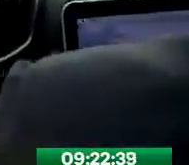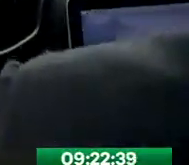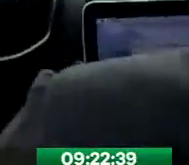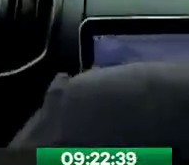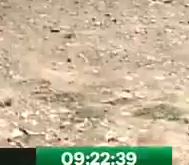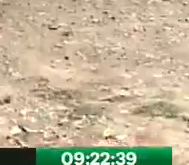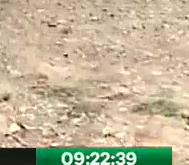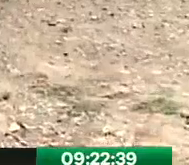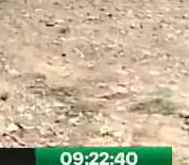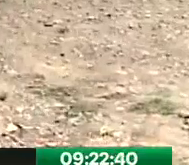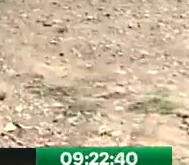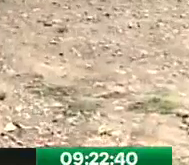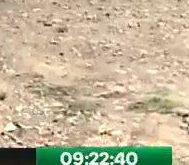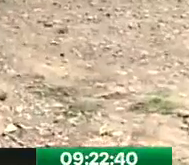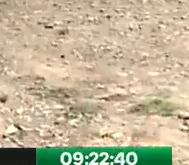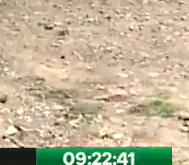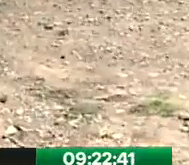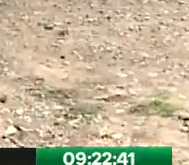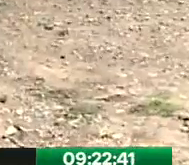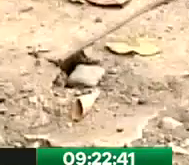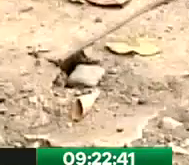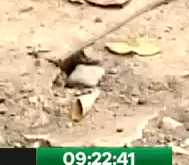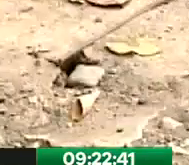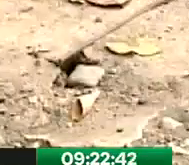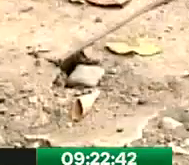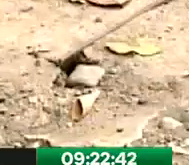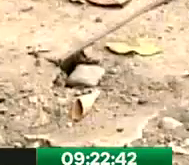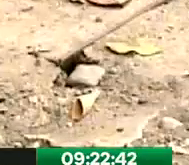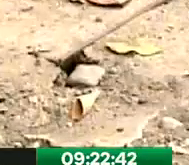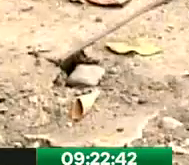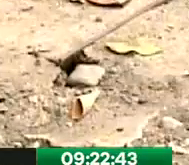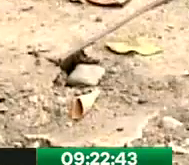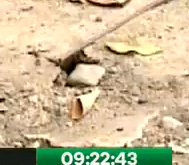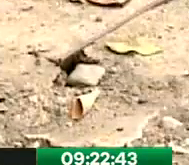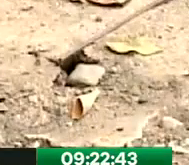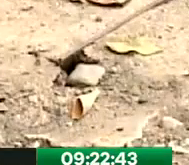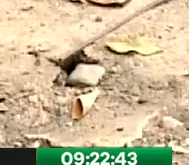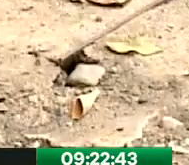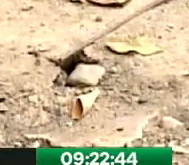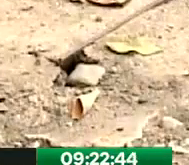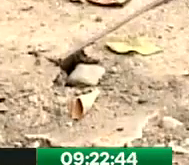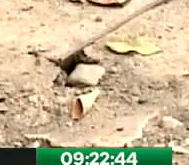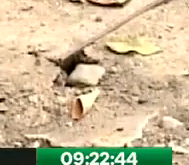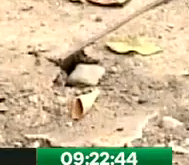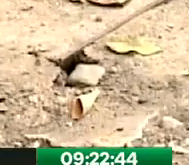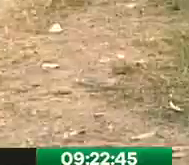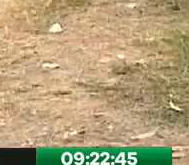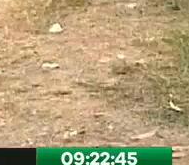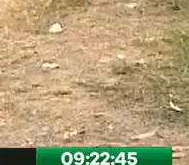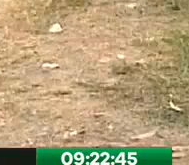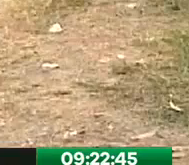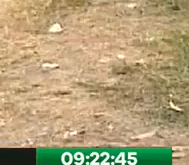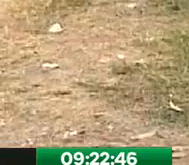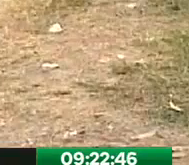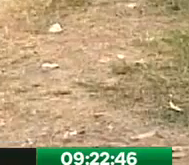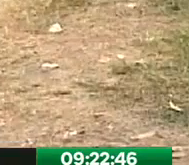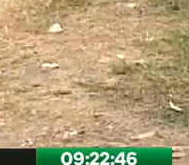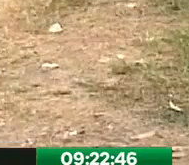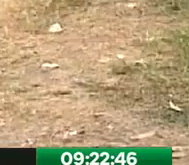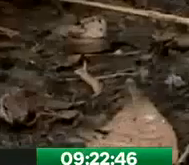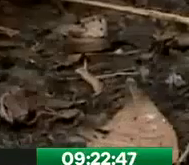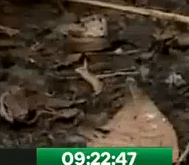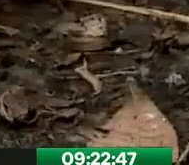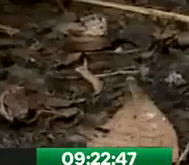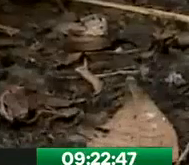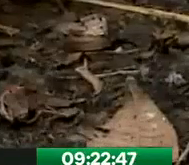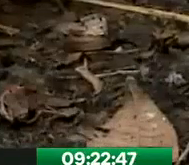encontraron en el lugar del crimen, un sector de Balsar. Aquí Efren Macías, de 30 años, fue baleado por otro hombre quien, luego de